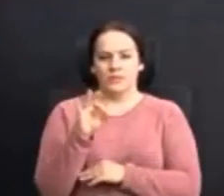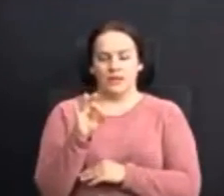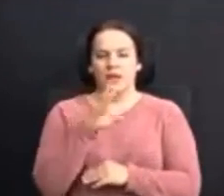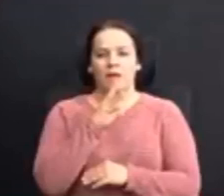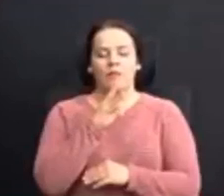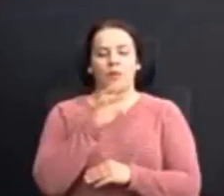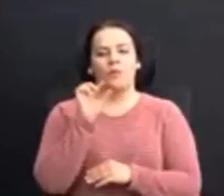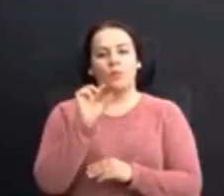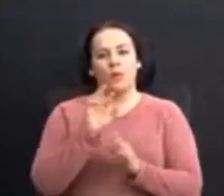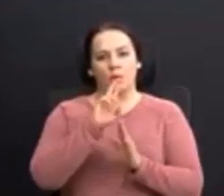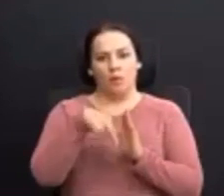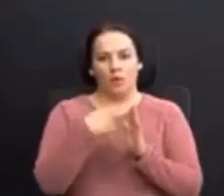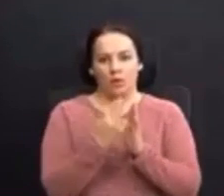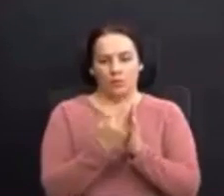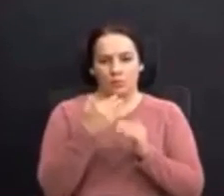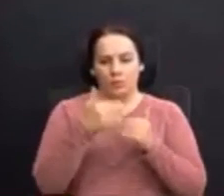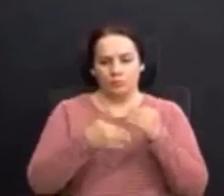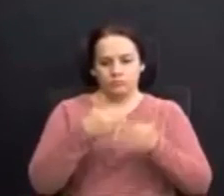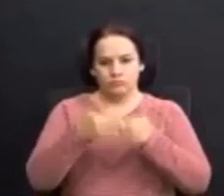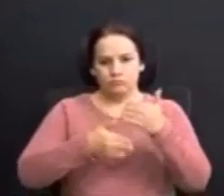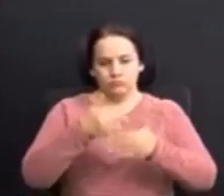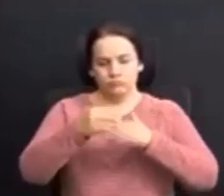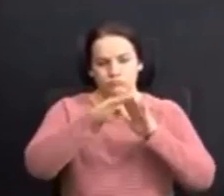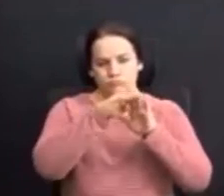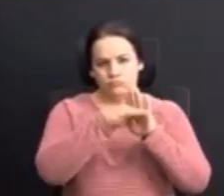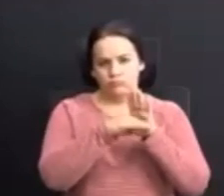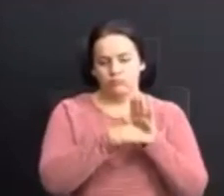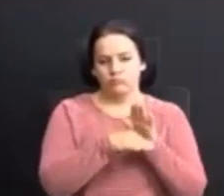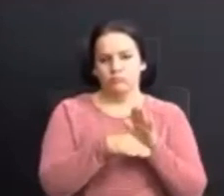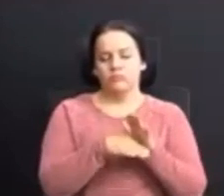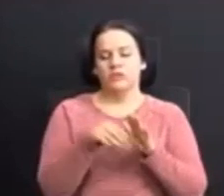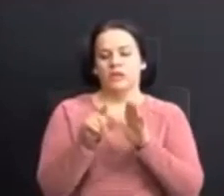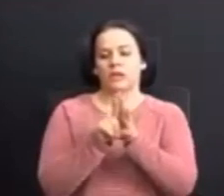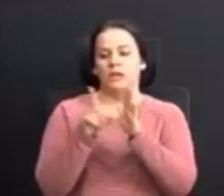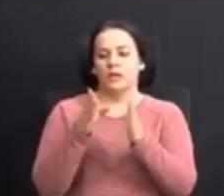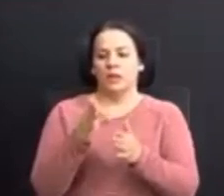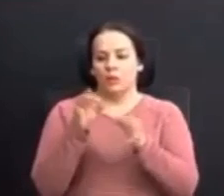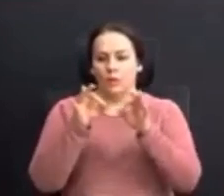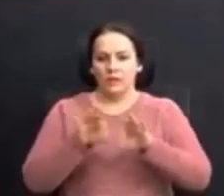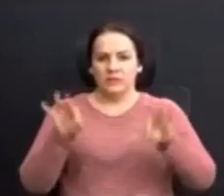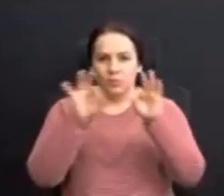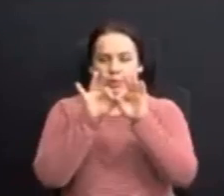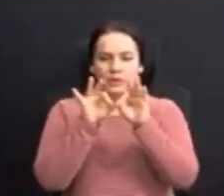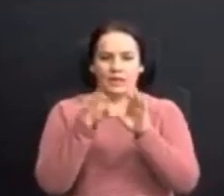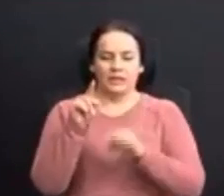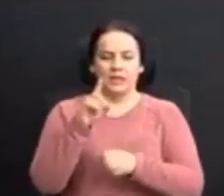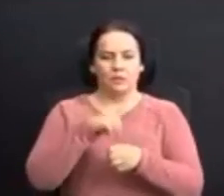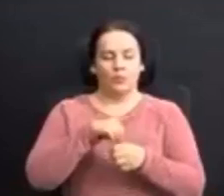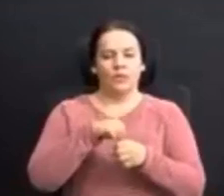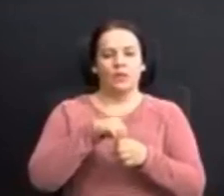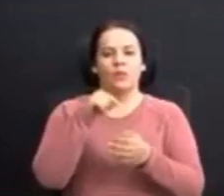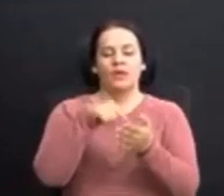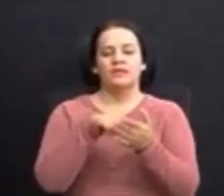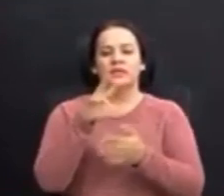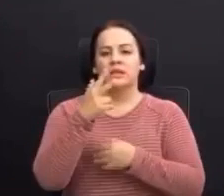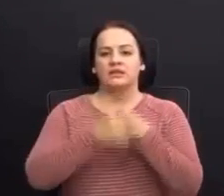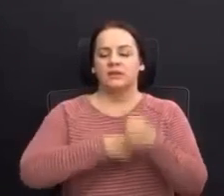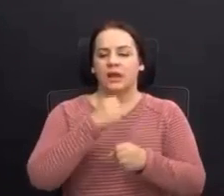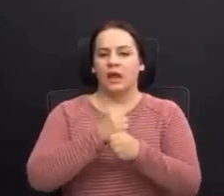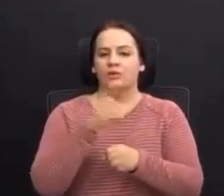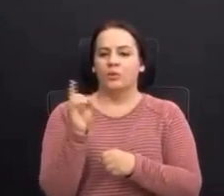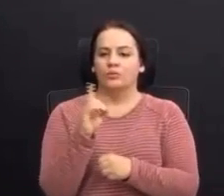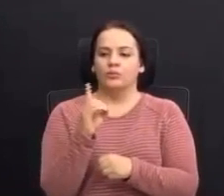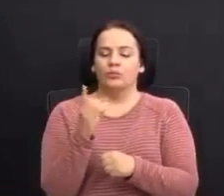año legislativo desde la posición del legislador, un año trascendental. Diputado, es el tercer año de esta legislatura, es el donde